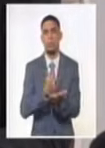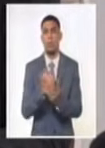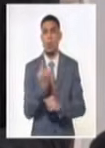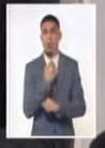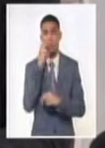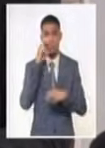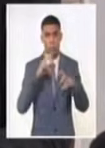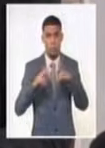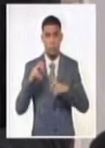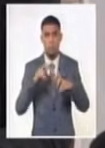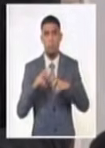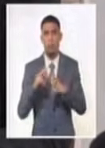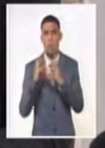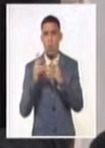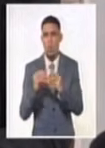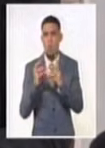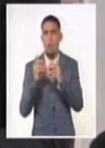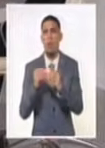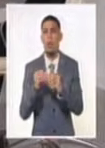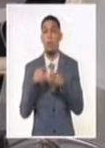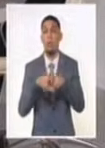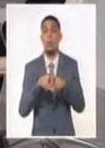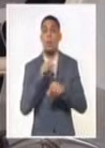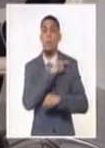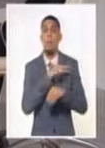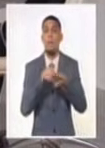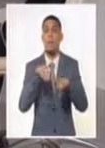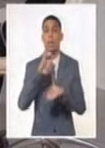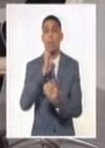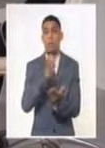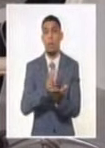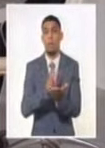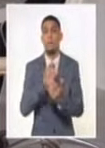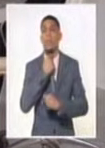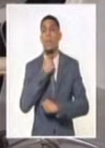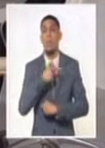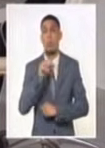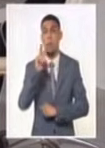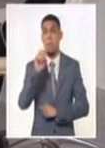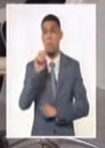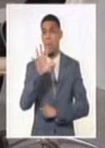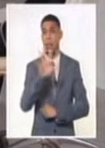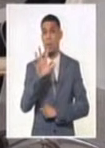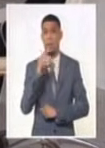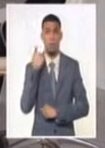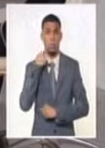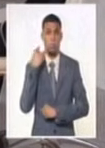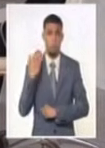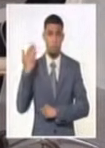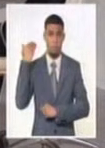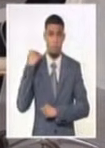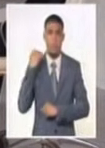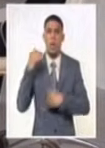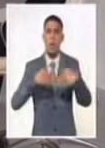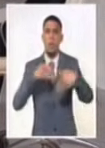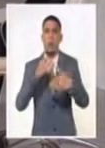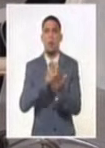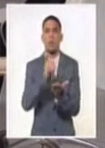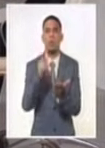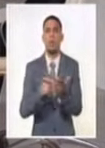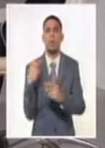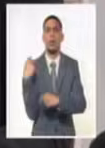revisando unos datos con la ministra, por ejemplo, en el año 2025, en la participación de nuestros estudiantes en los concursos